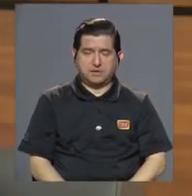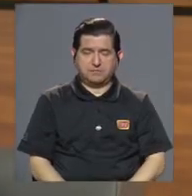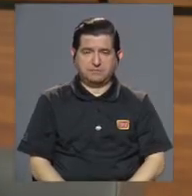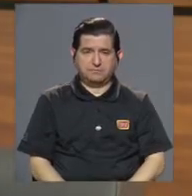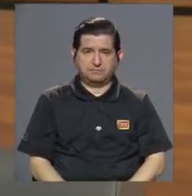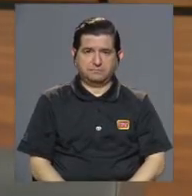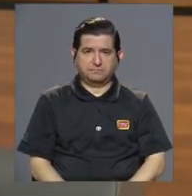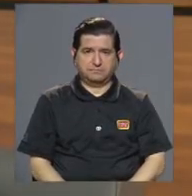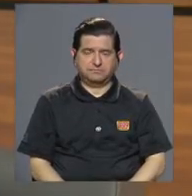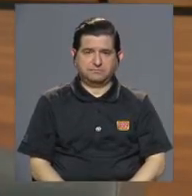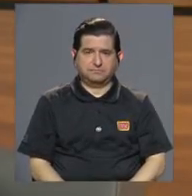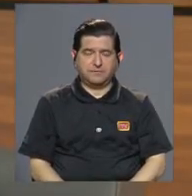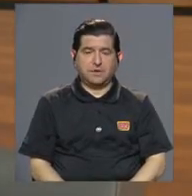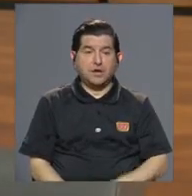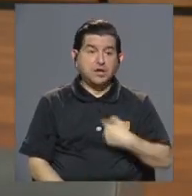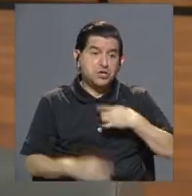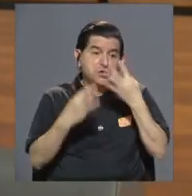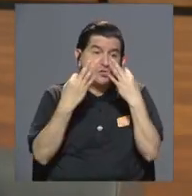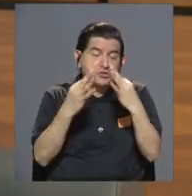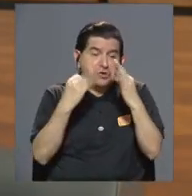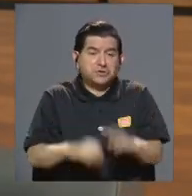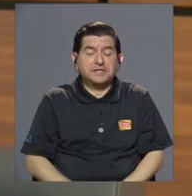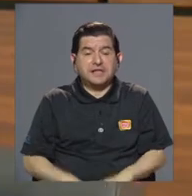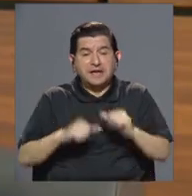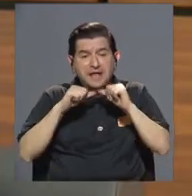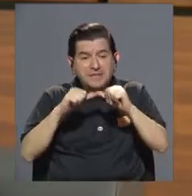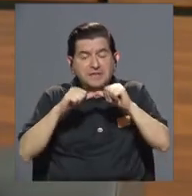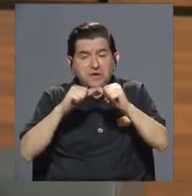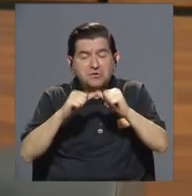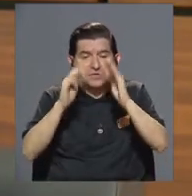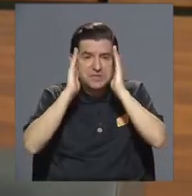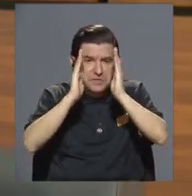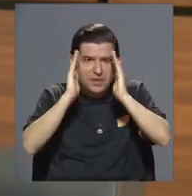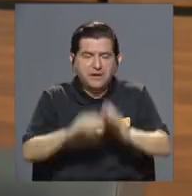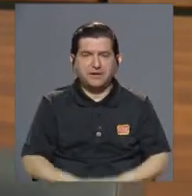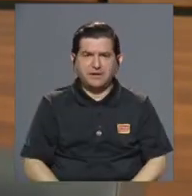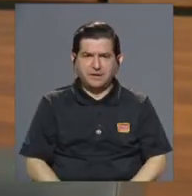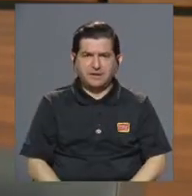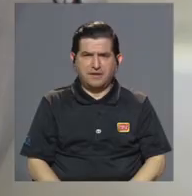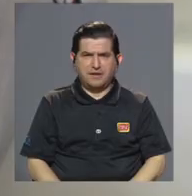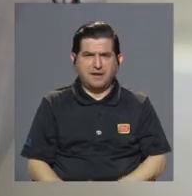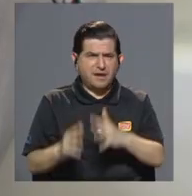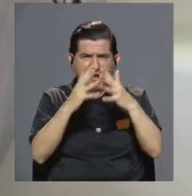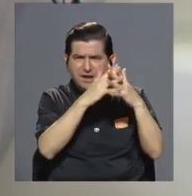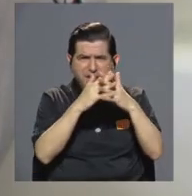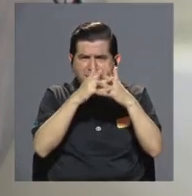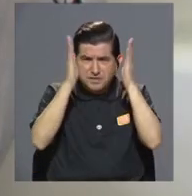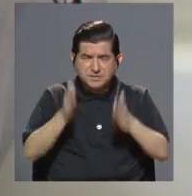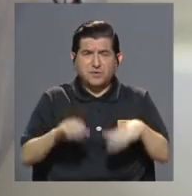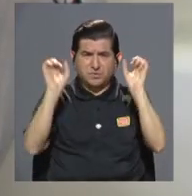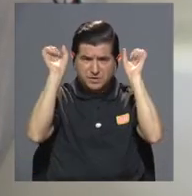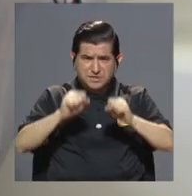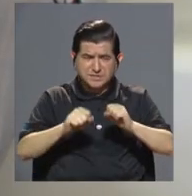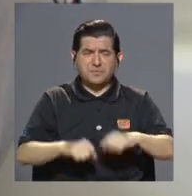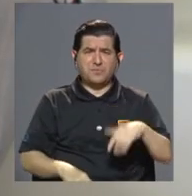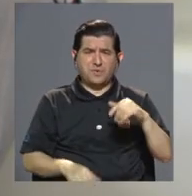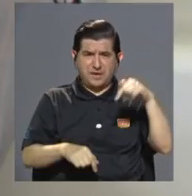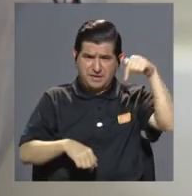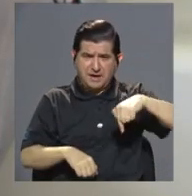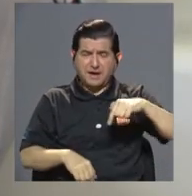correr, un, voy a tratar esfuerzo, de sí. Seguirle el pace, que llaman los gringos. ¿Se puede ser gringo en televisión? De ahí, don Jaime.